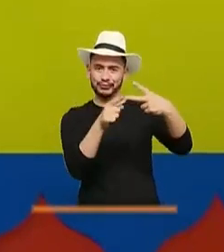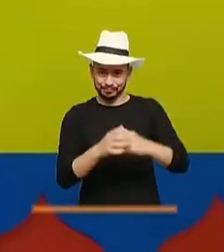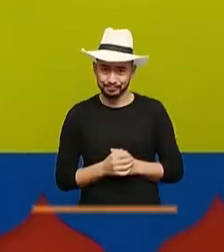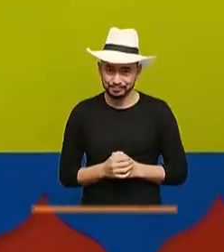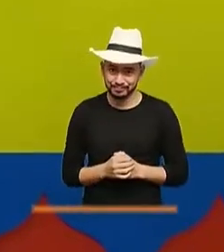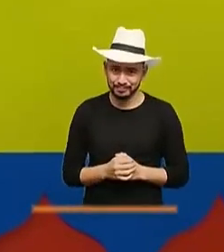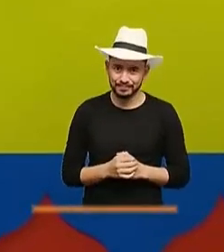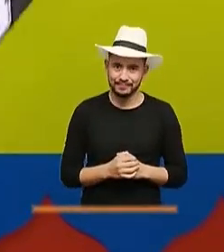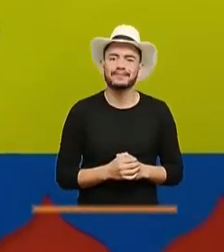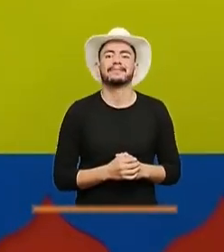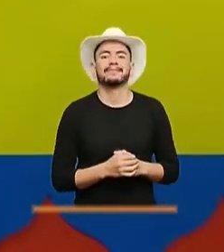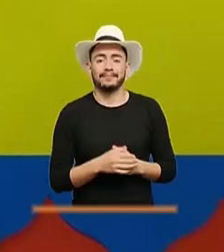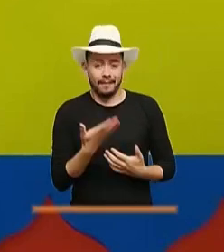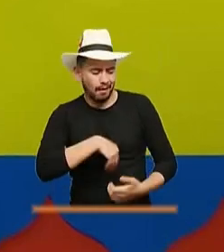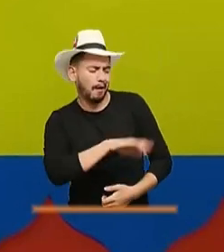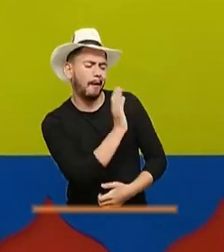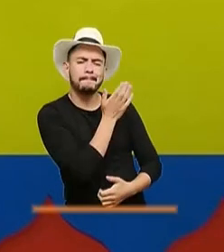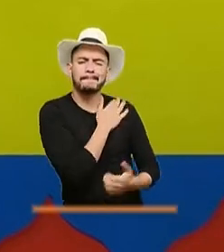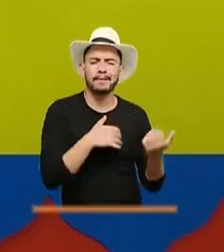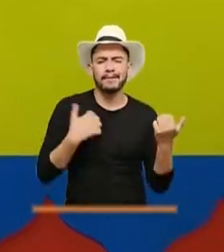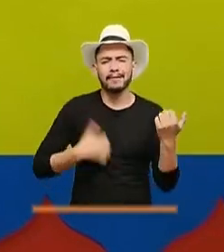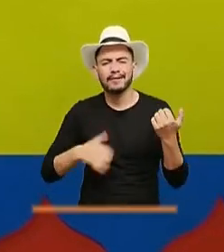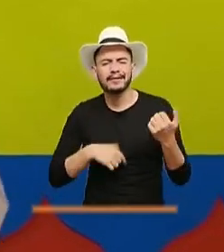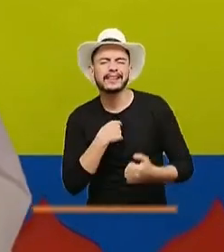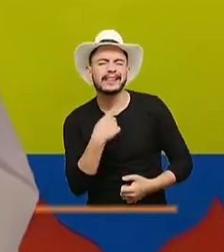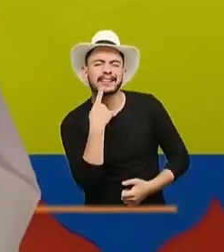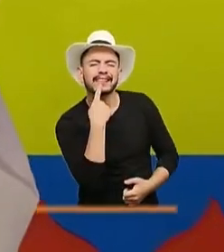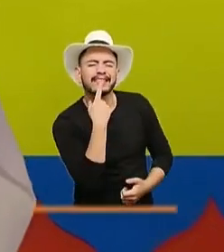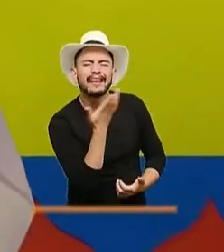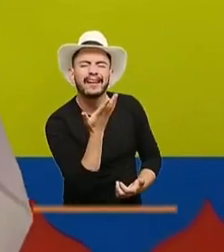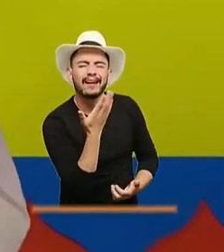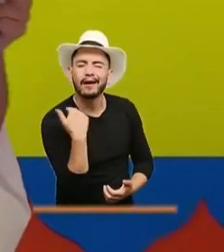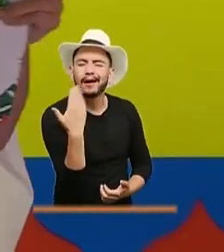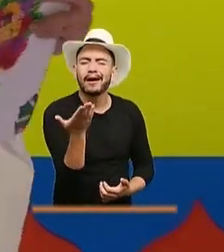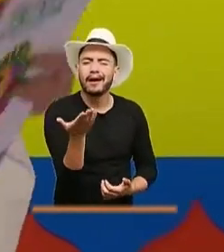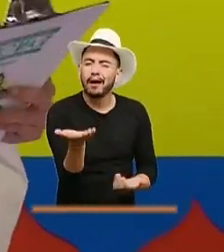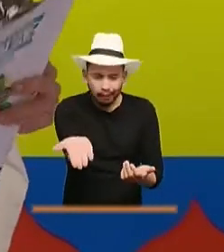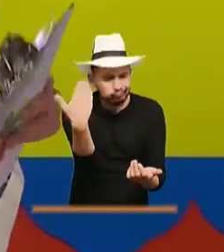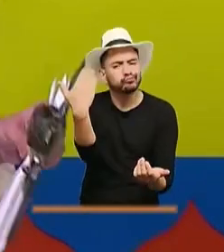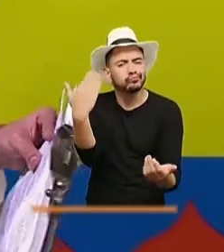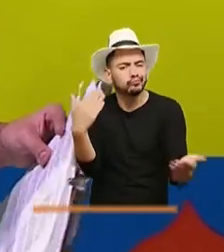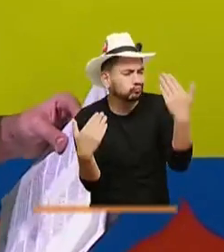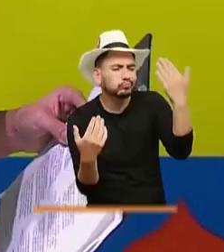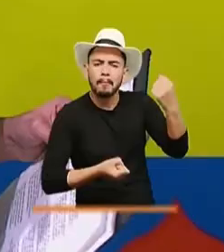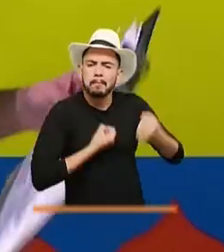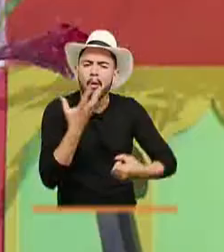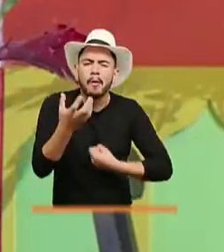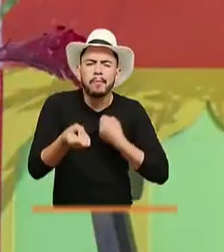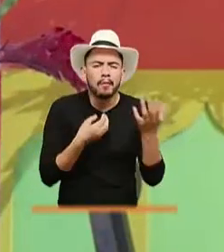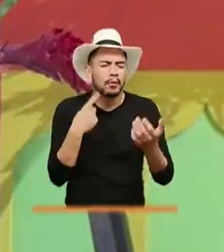un serenatero, de esos que cantan bolero, a gritar yo los invito, pa' que suene bien